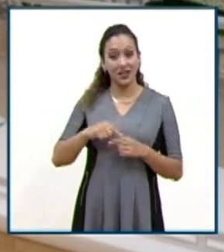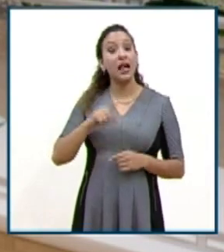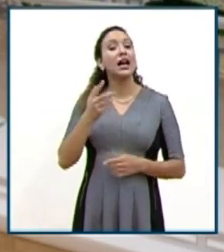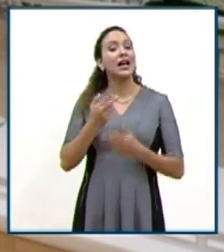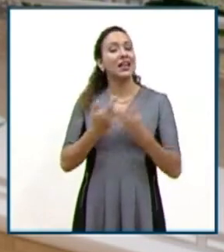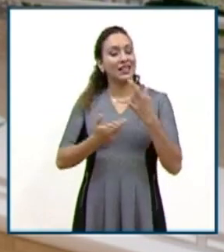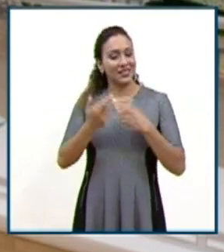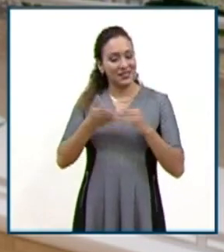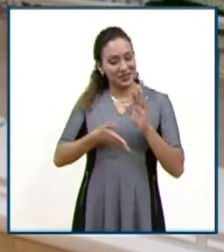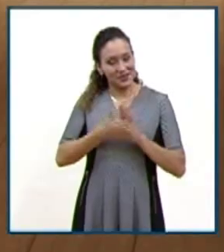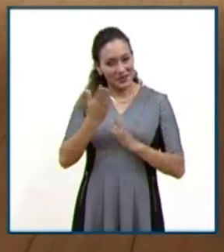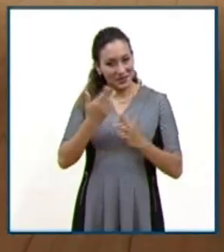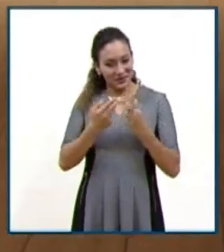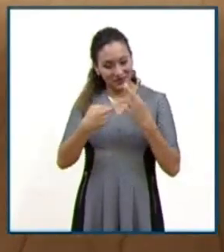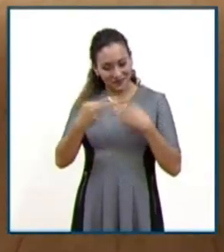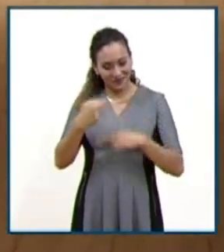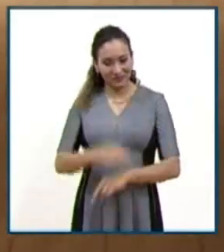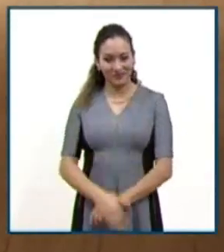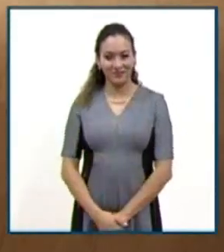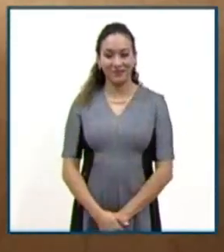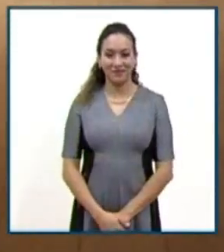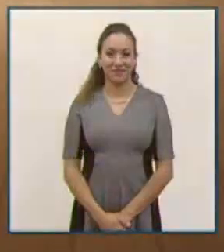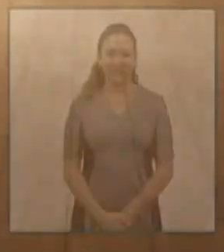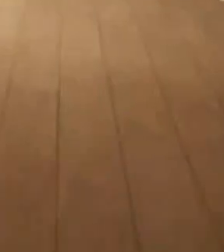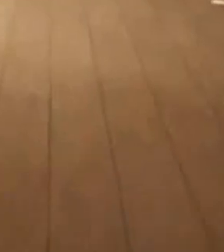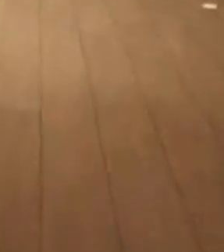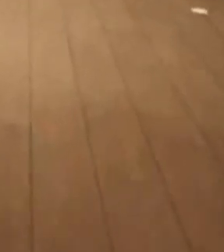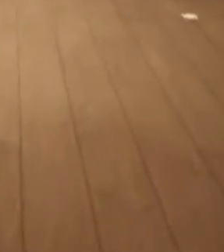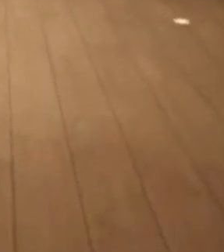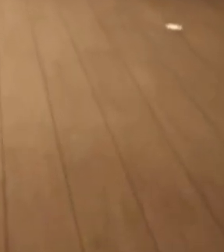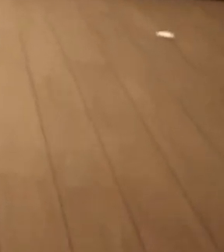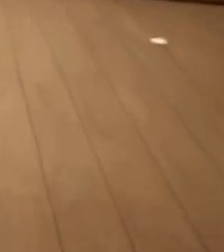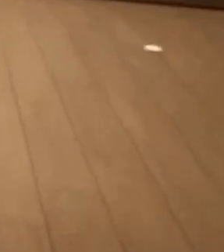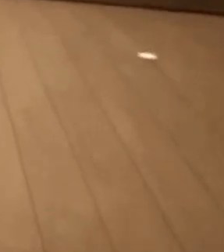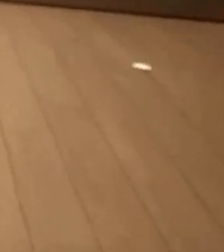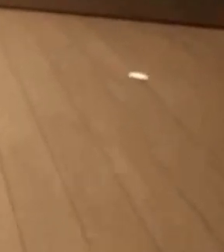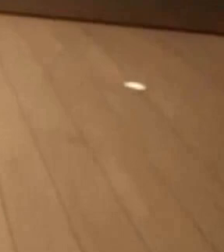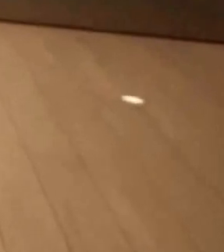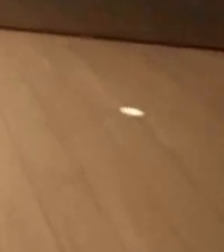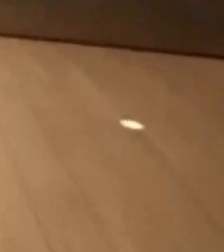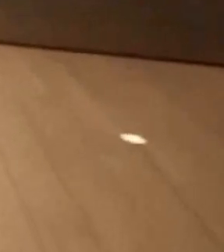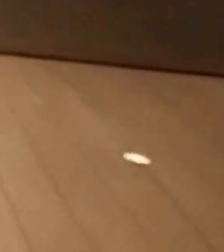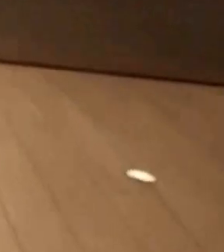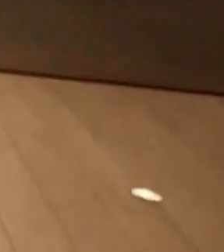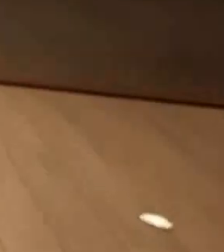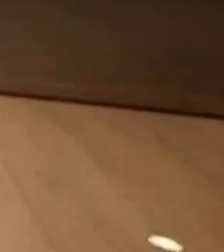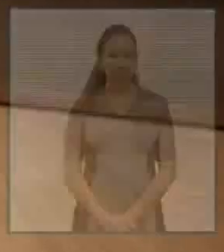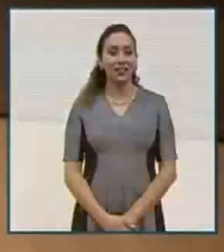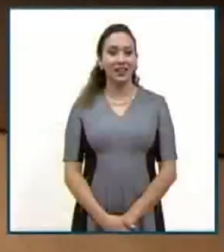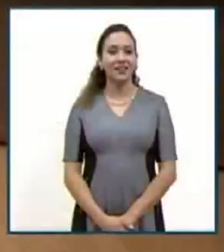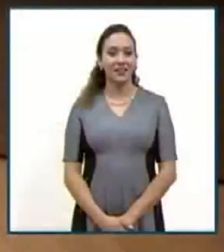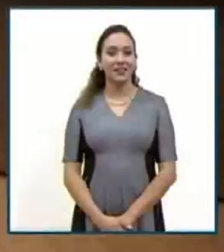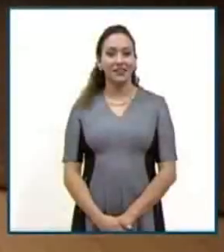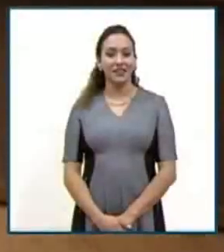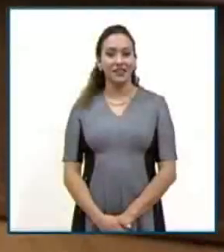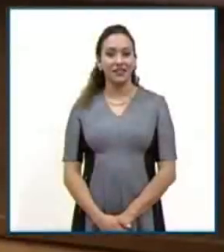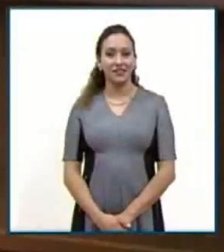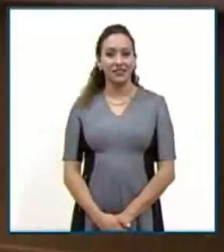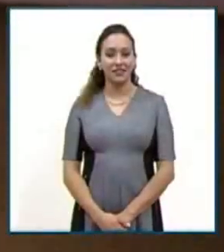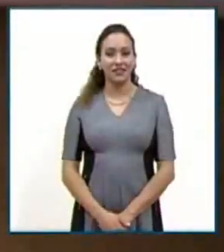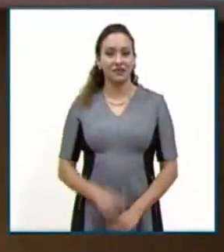y auténtica en todas las instituciones que la representan. Ser juzgadora federal para mí es un gran reto y